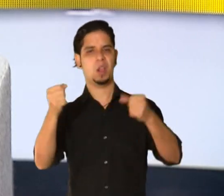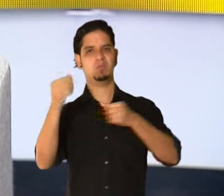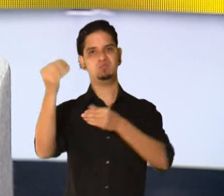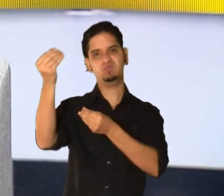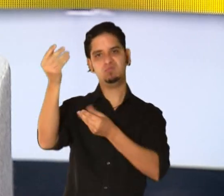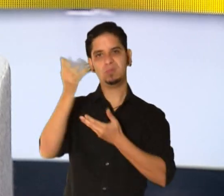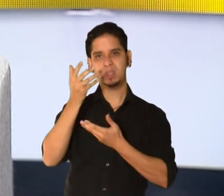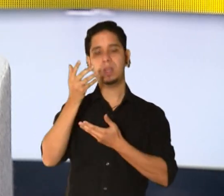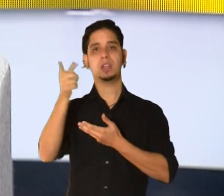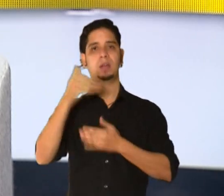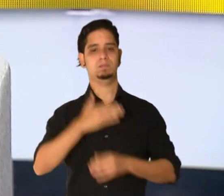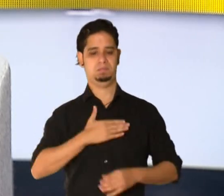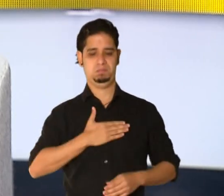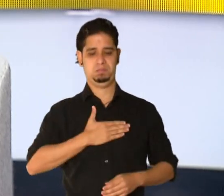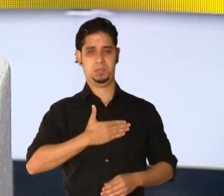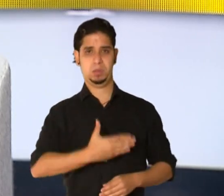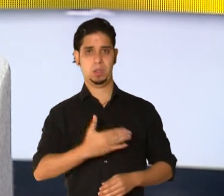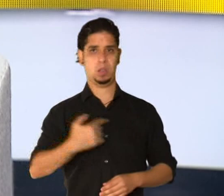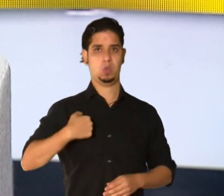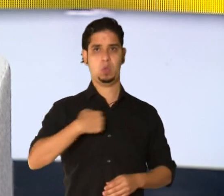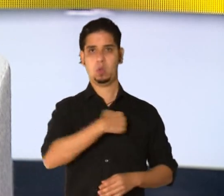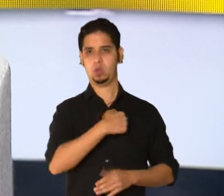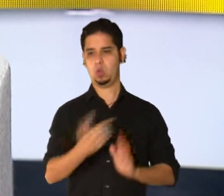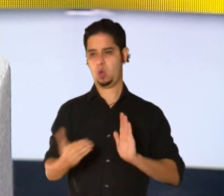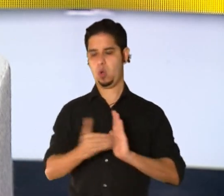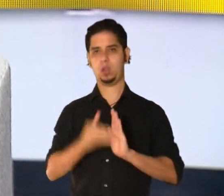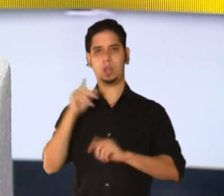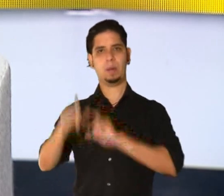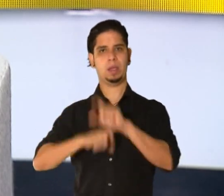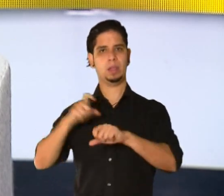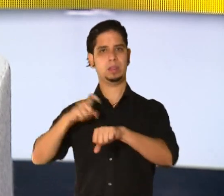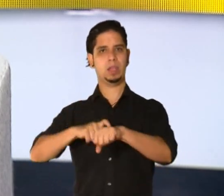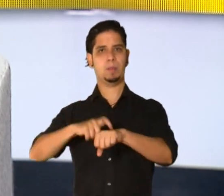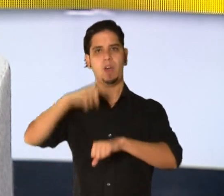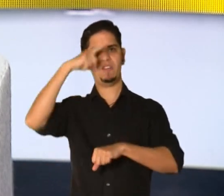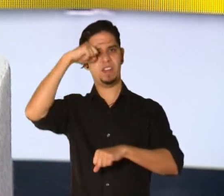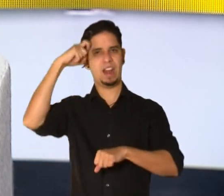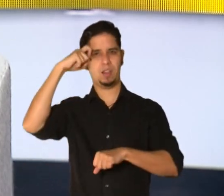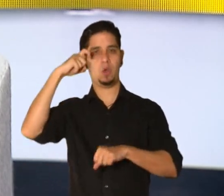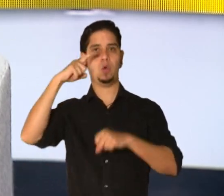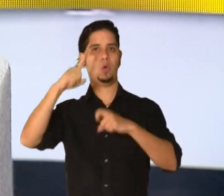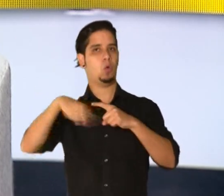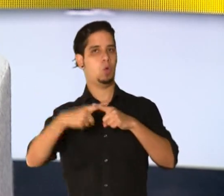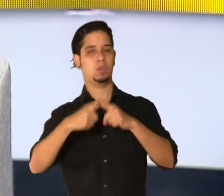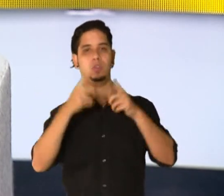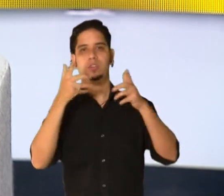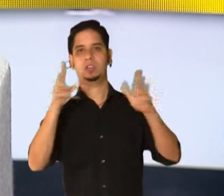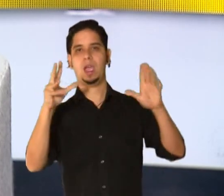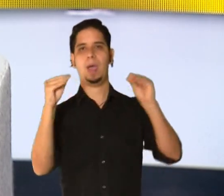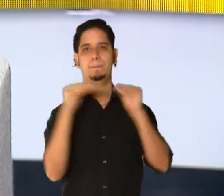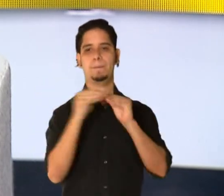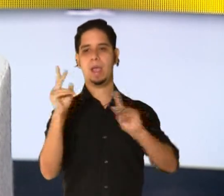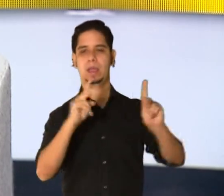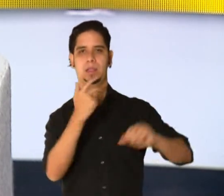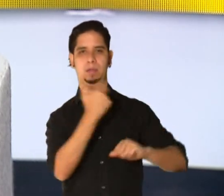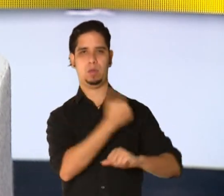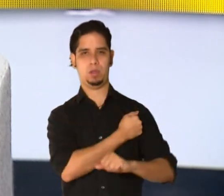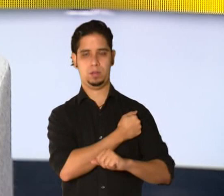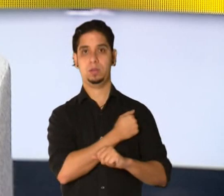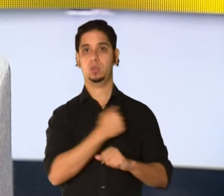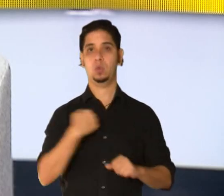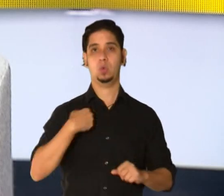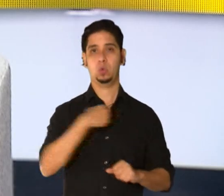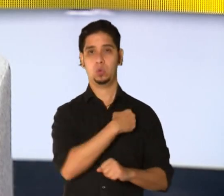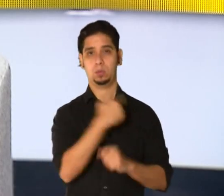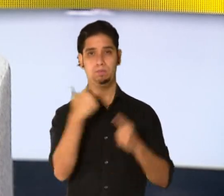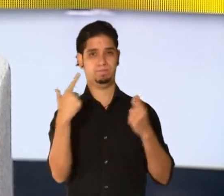que estarían dispuestos a que nosotros hagamos esta encuesta otra vez en el verano, ¿no? Cuando ya ha habido más personas vacunadas. Así que vamos a